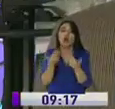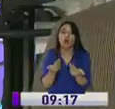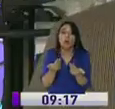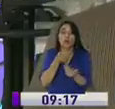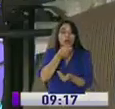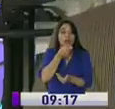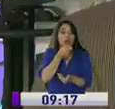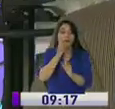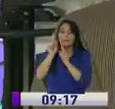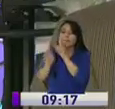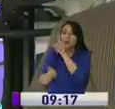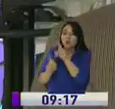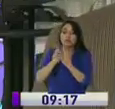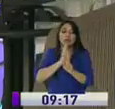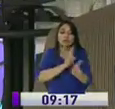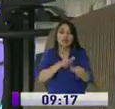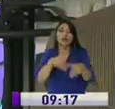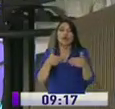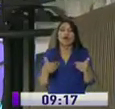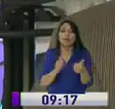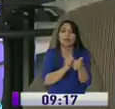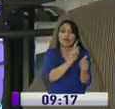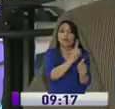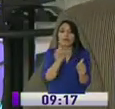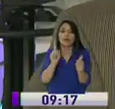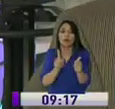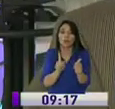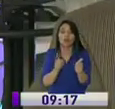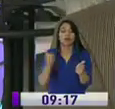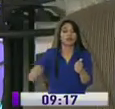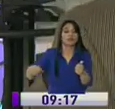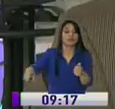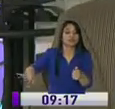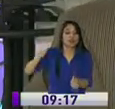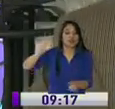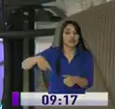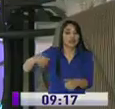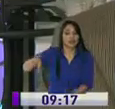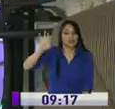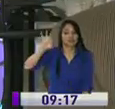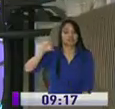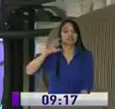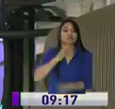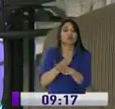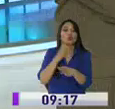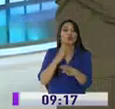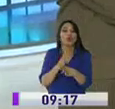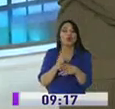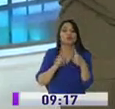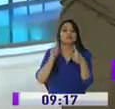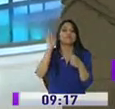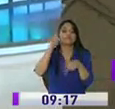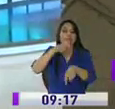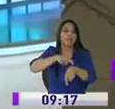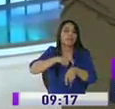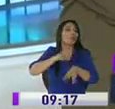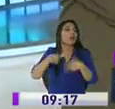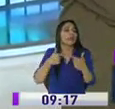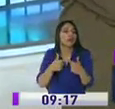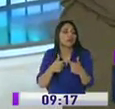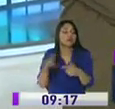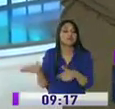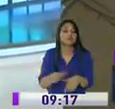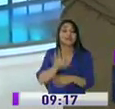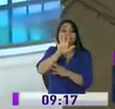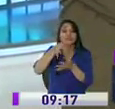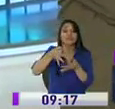mecanismo de intervención de cada uno de ellos. Habrá un sorteo para prácticamente todas las intervenciones. El diálogo se realizará este 5 de